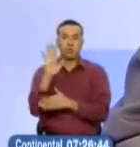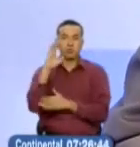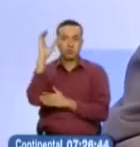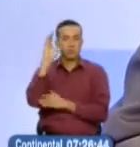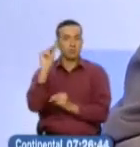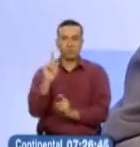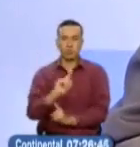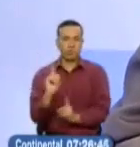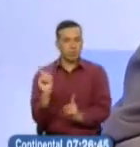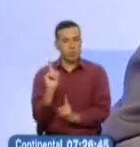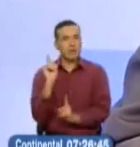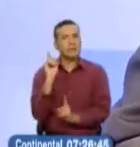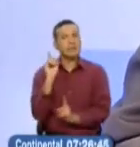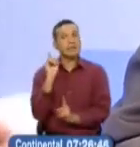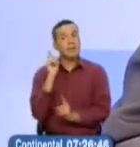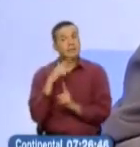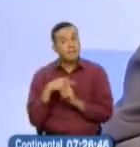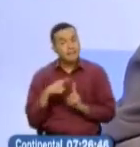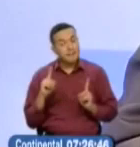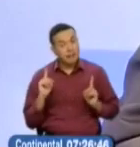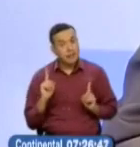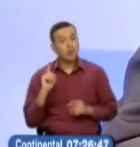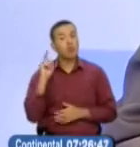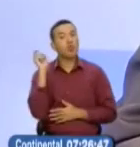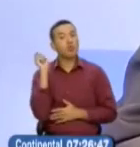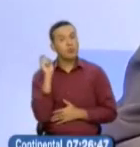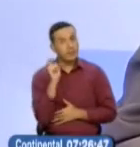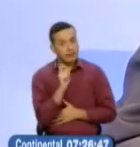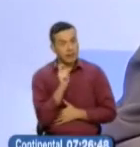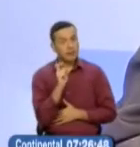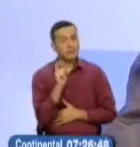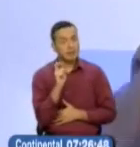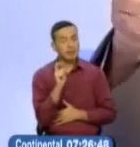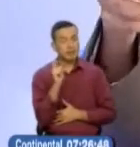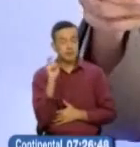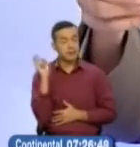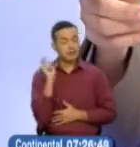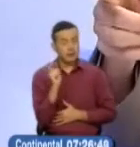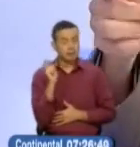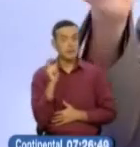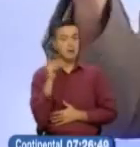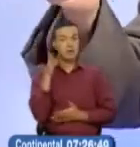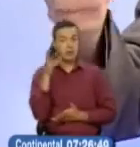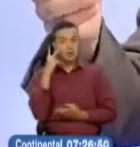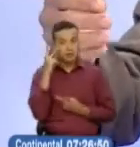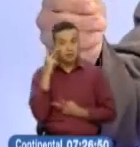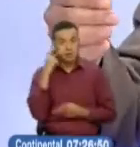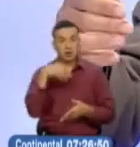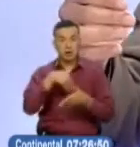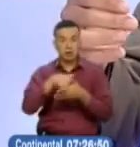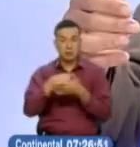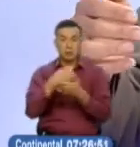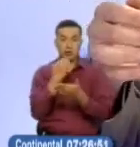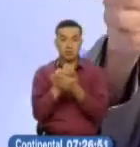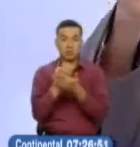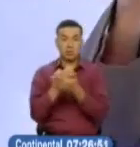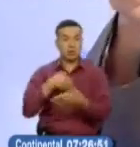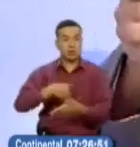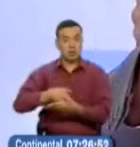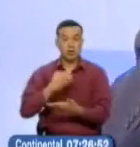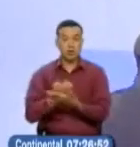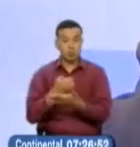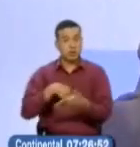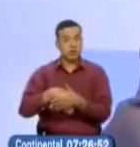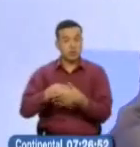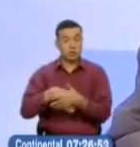no pero sin embargo Es evidente que eso nos muestra un límite a nuestra economía la